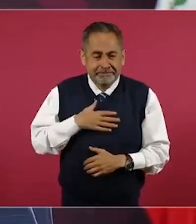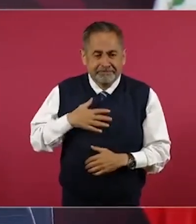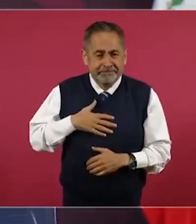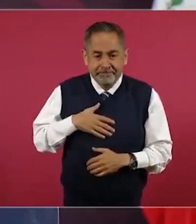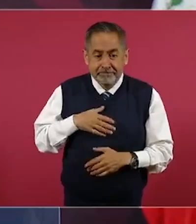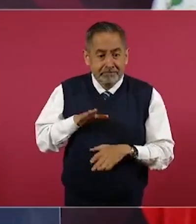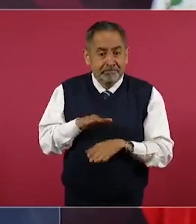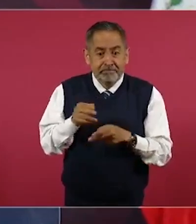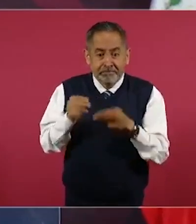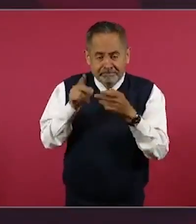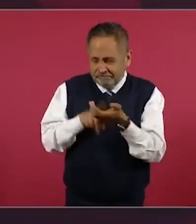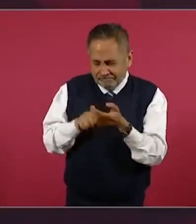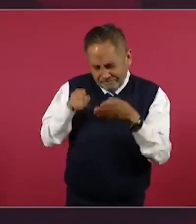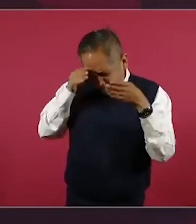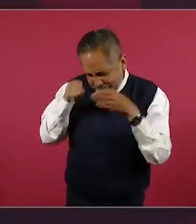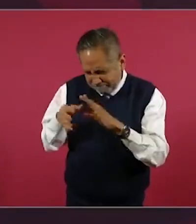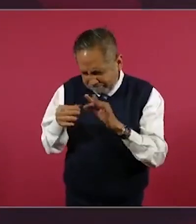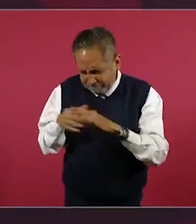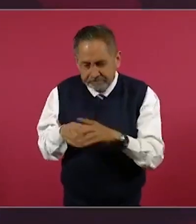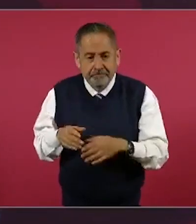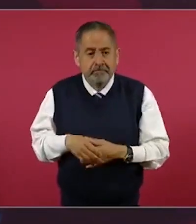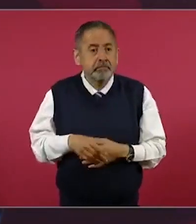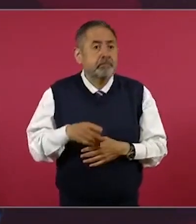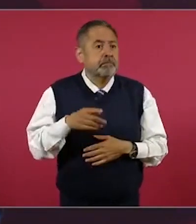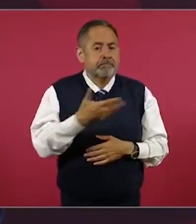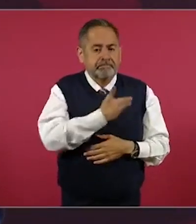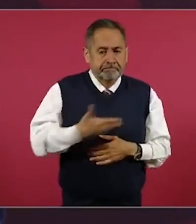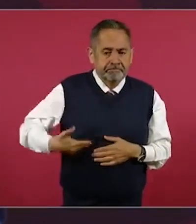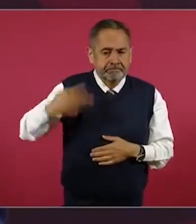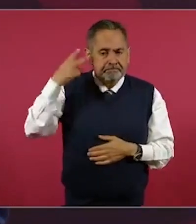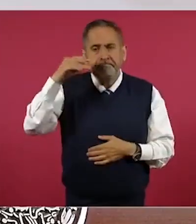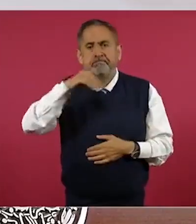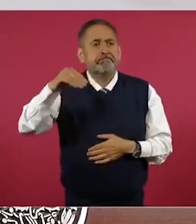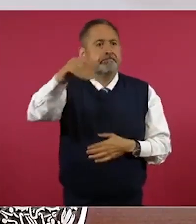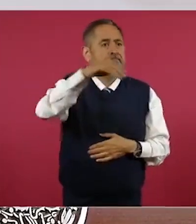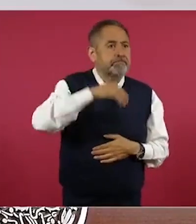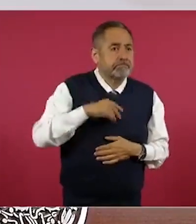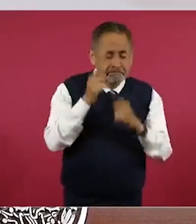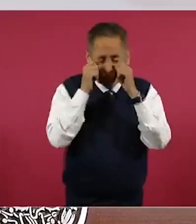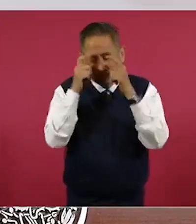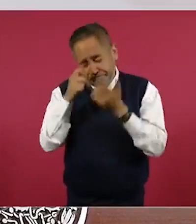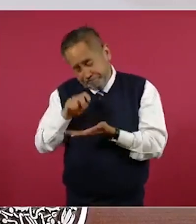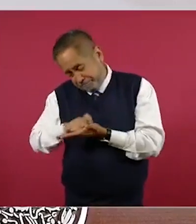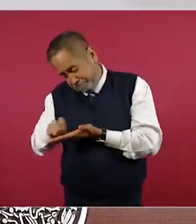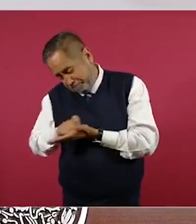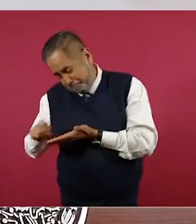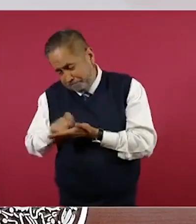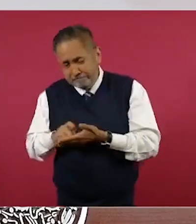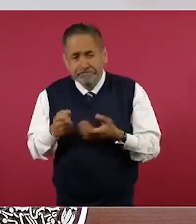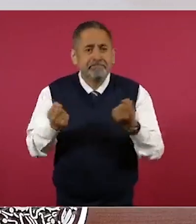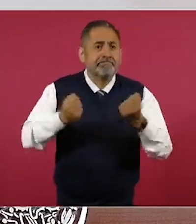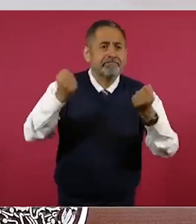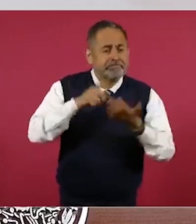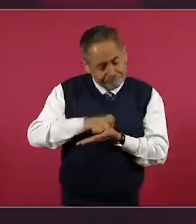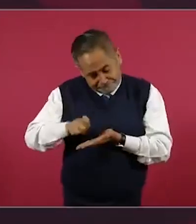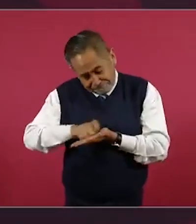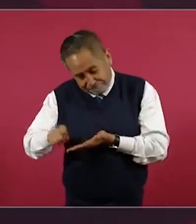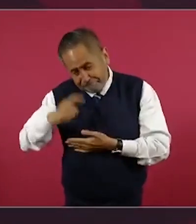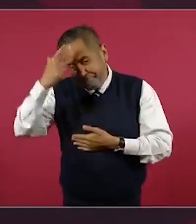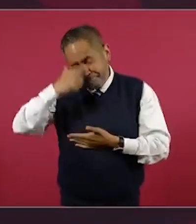voy escribiendo en la camioneta me levanto temprano a escribir en la noche eh